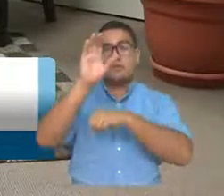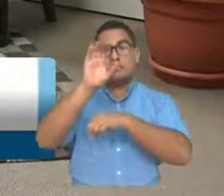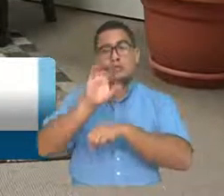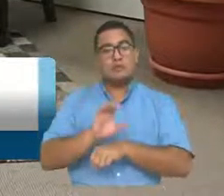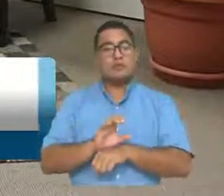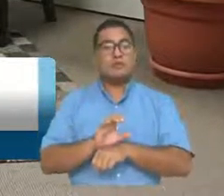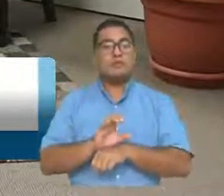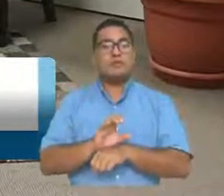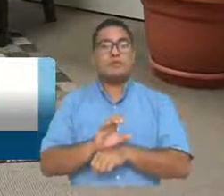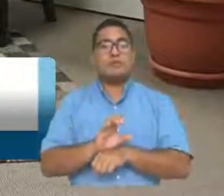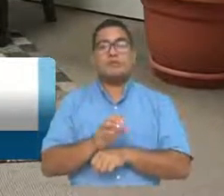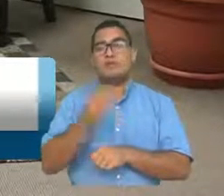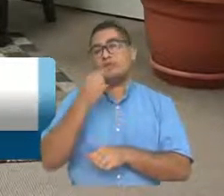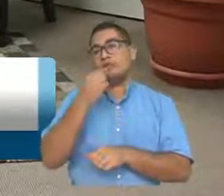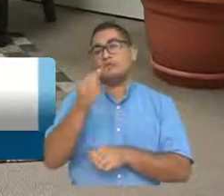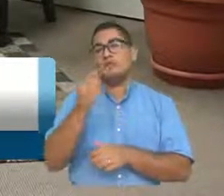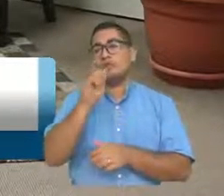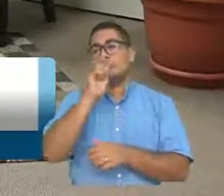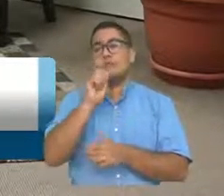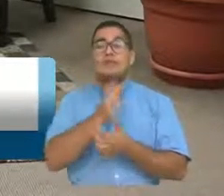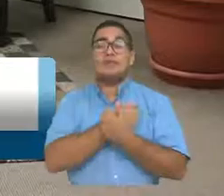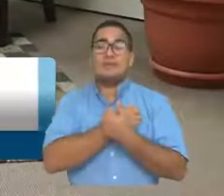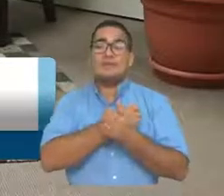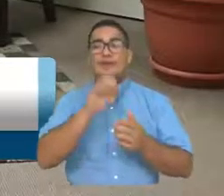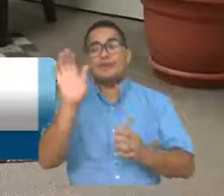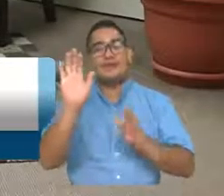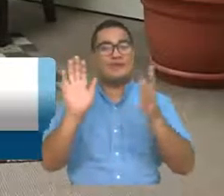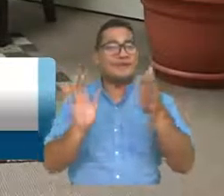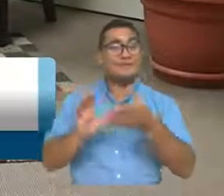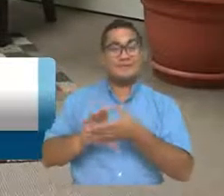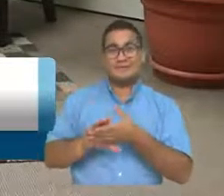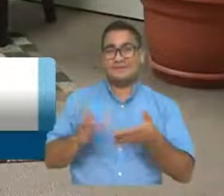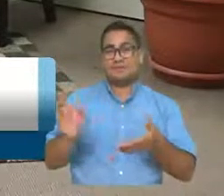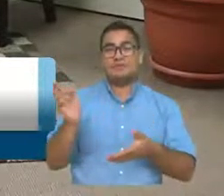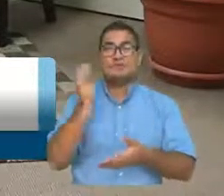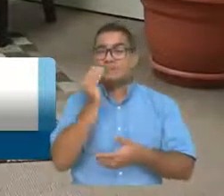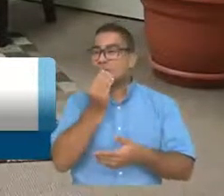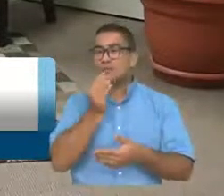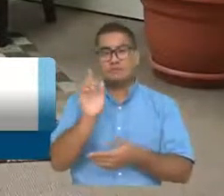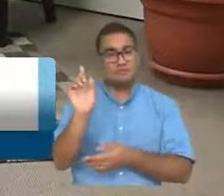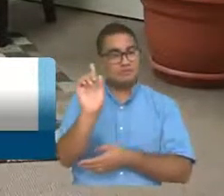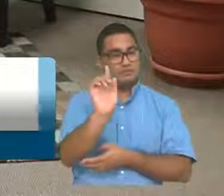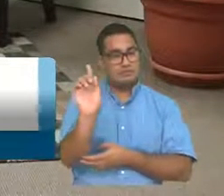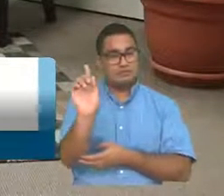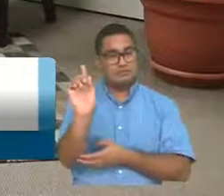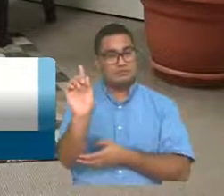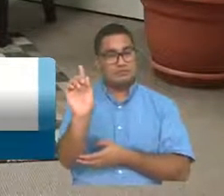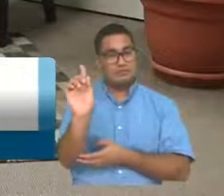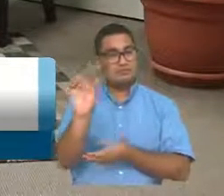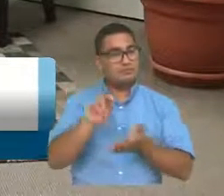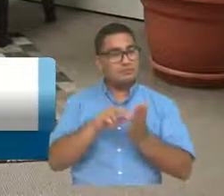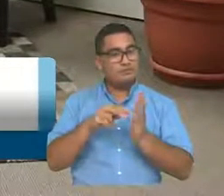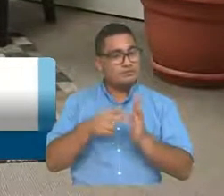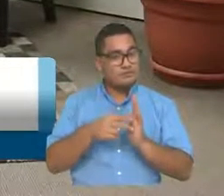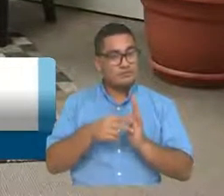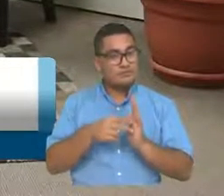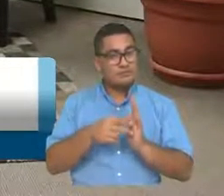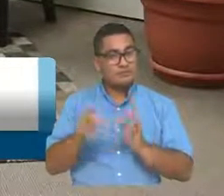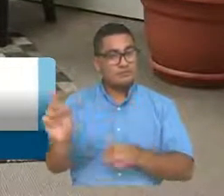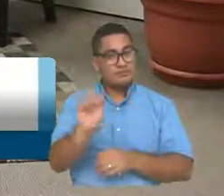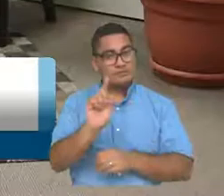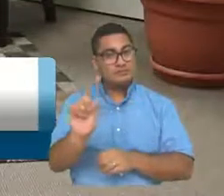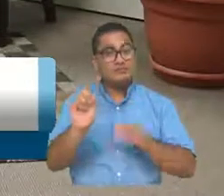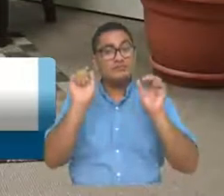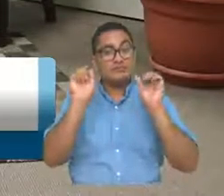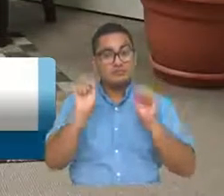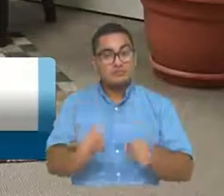con mi familia y llegar como que si no hay nada. Y hay que guardar la distancia, es duro. Es duro